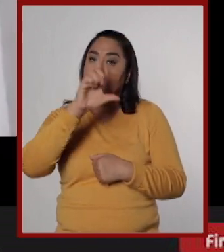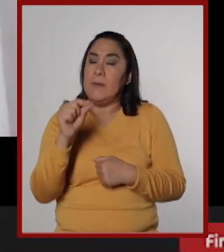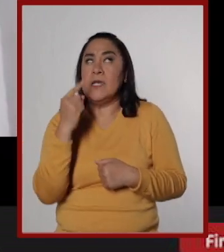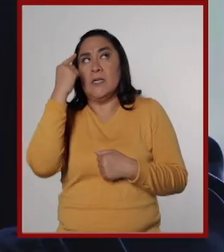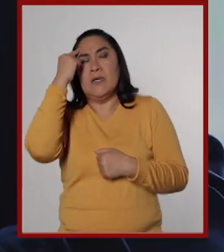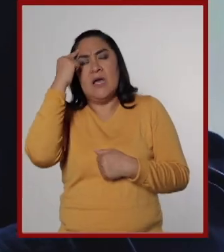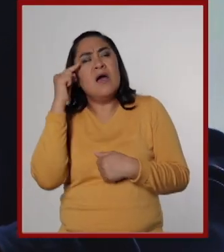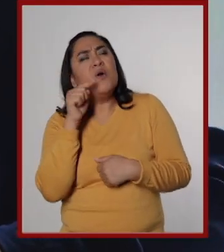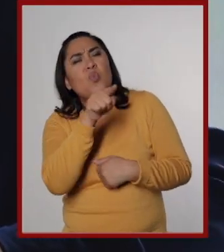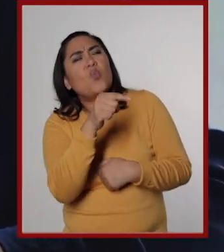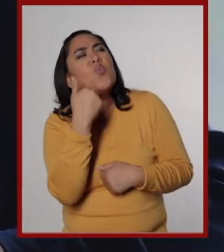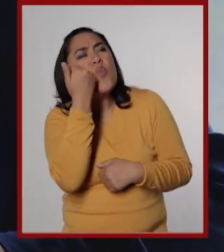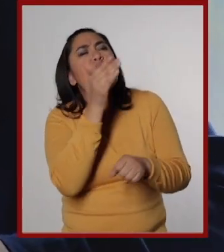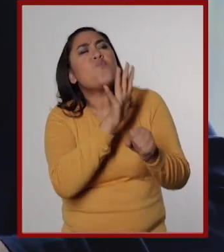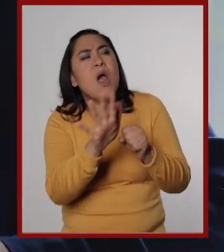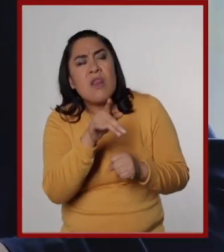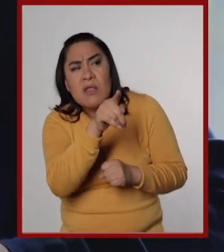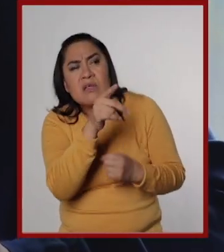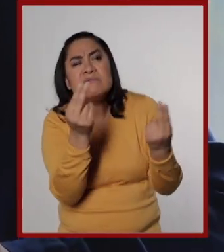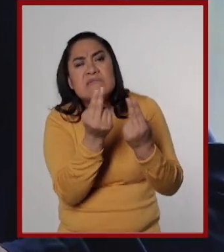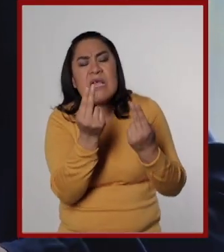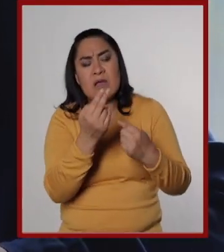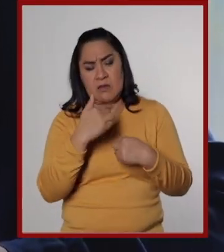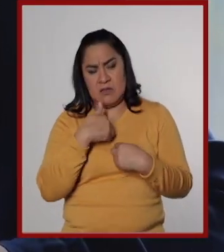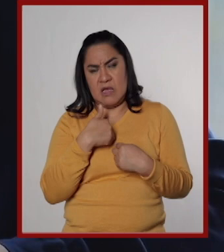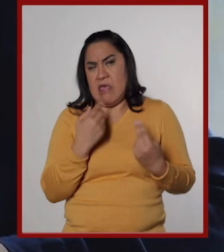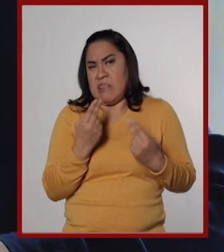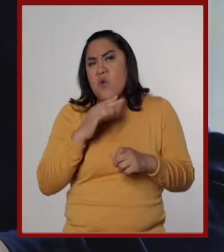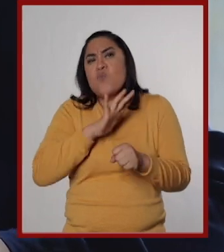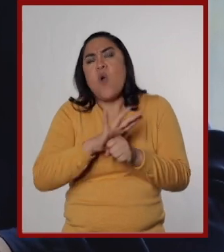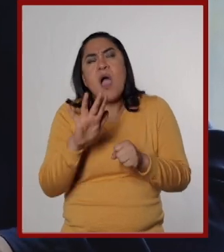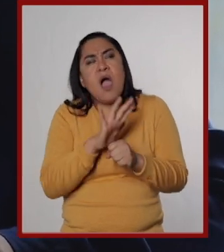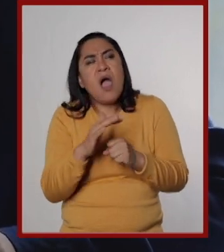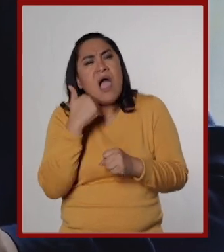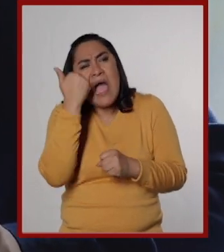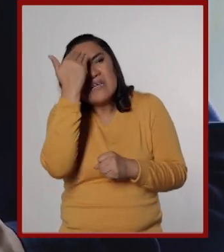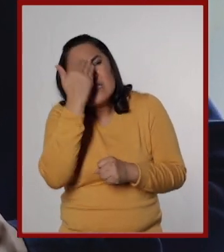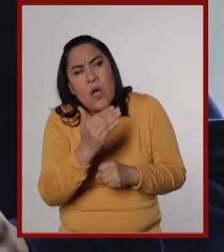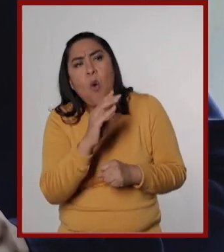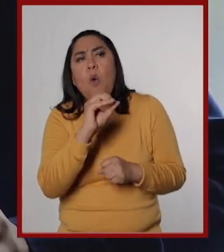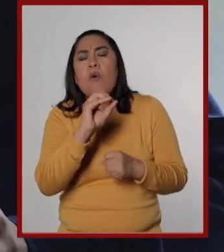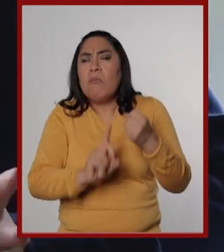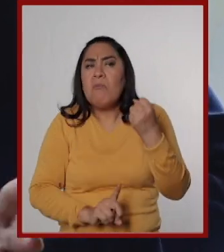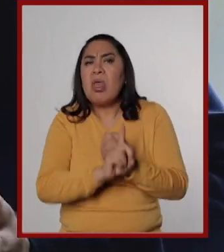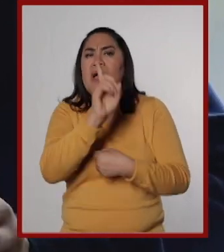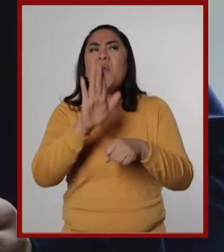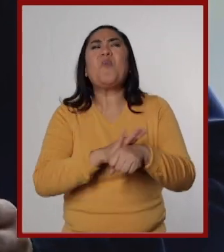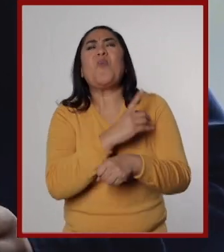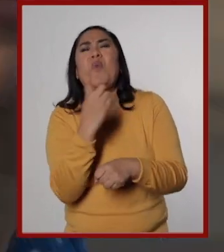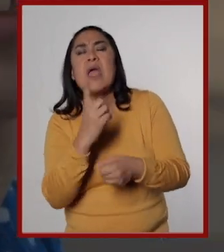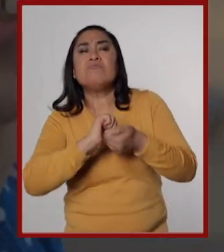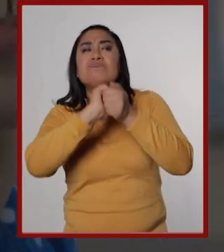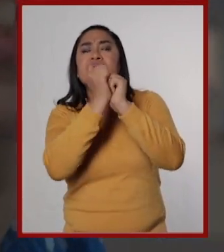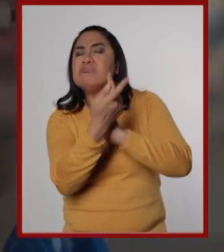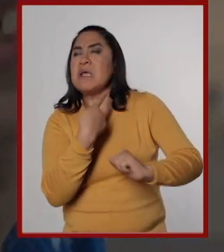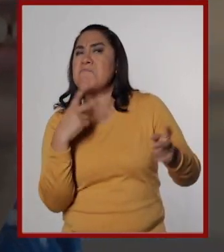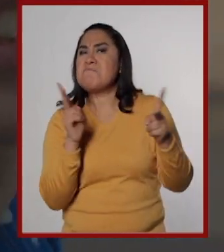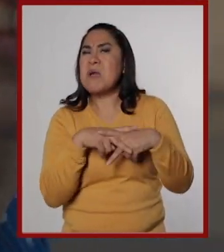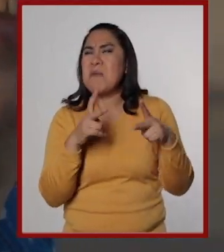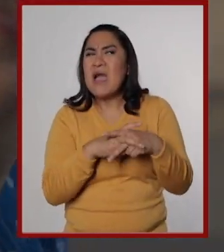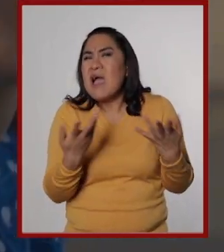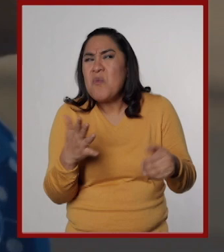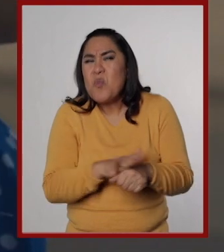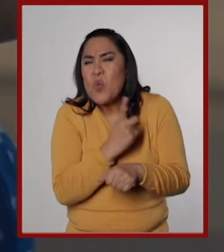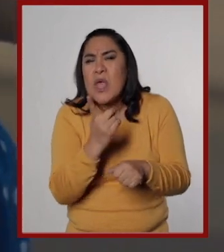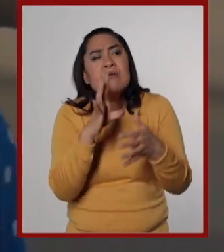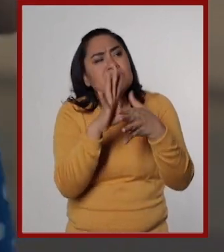que quiere cada quien, qué necesita, qué está buscando o qué es lo que generó el conflicto que los movió a pelearse, ¿no?